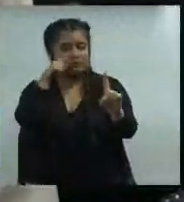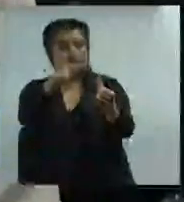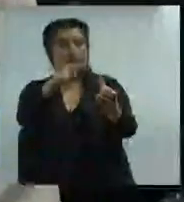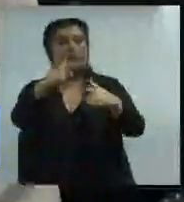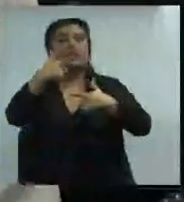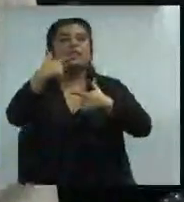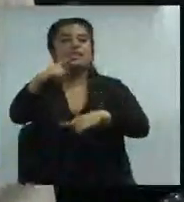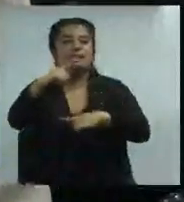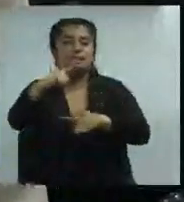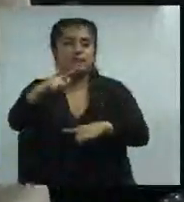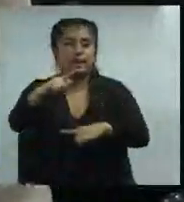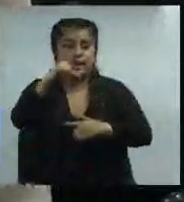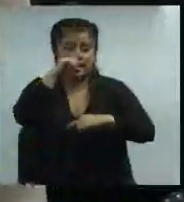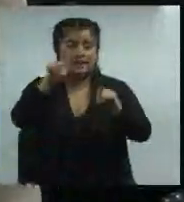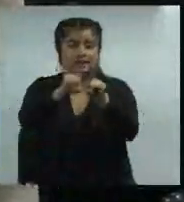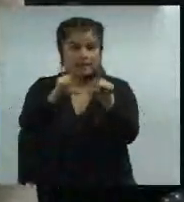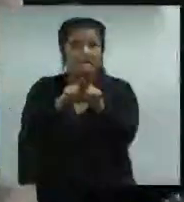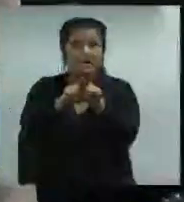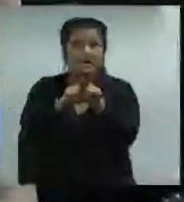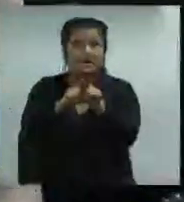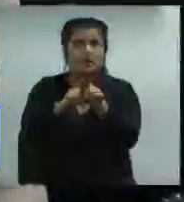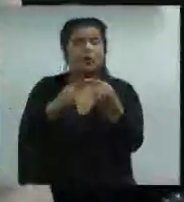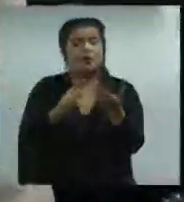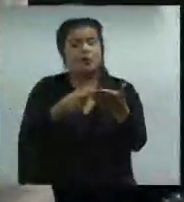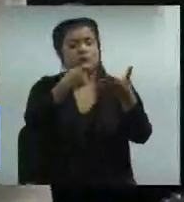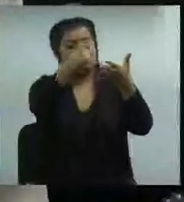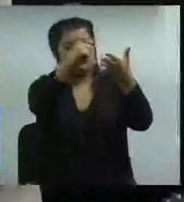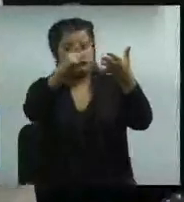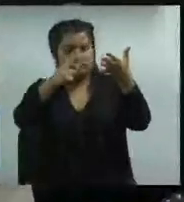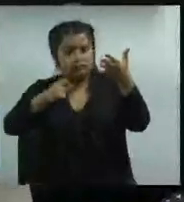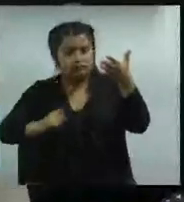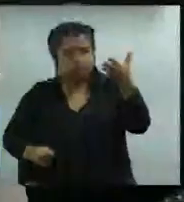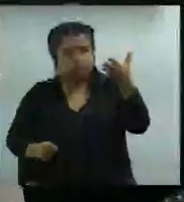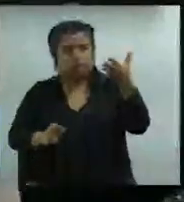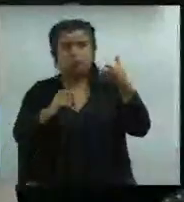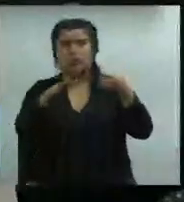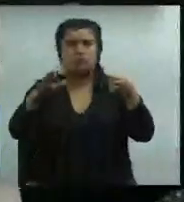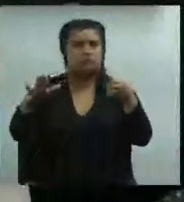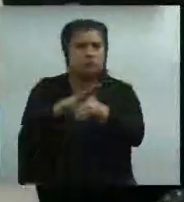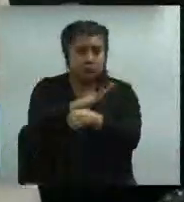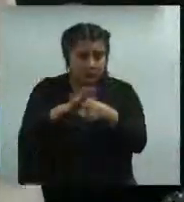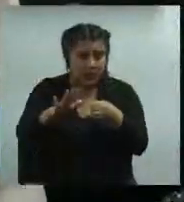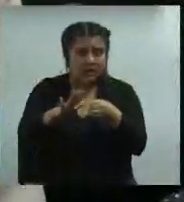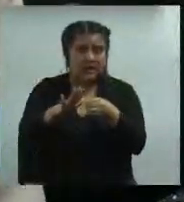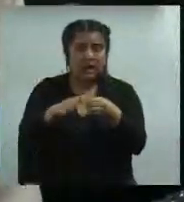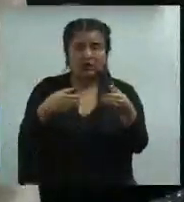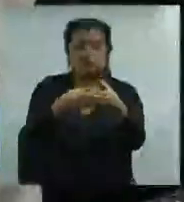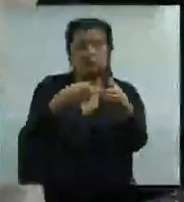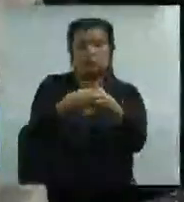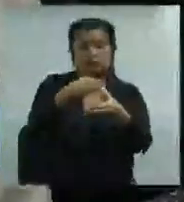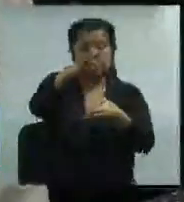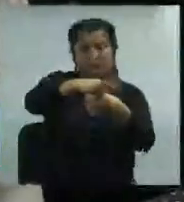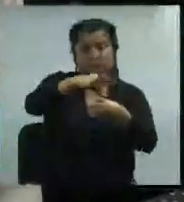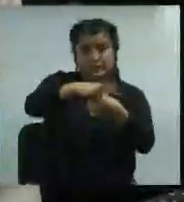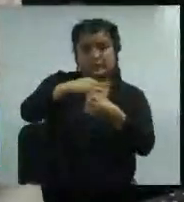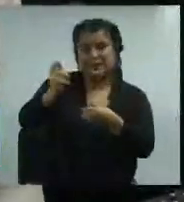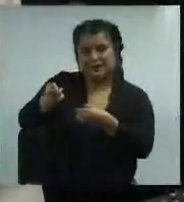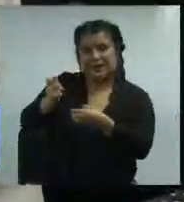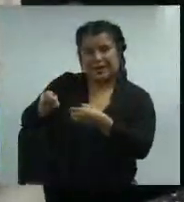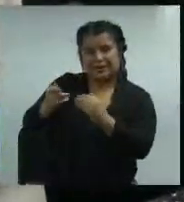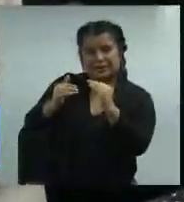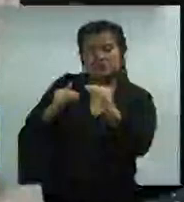límites y marco de preceptos excesivos a las comisiones de postulación y cuando venimos